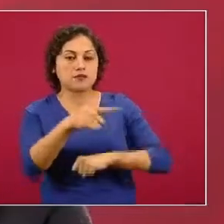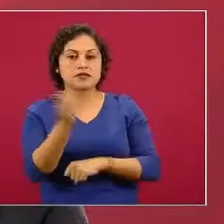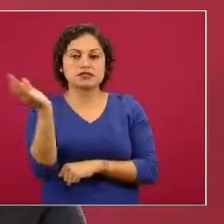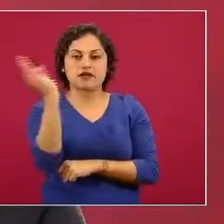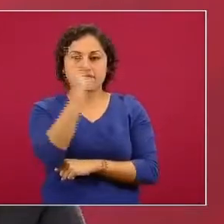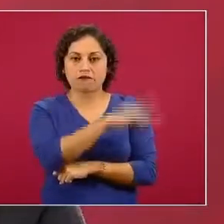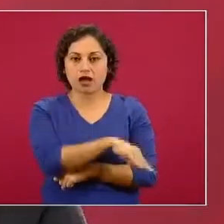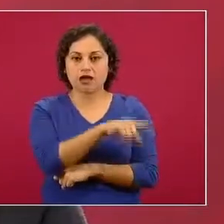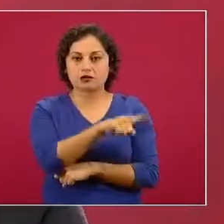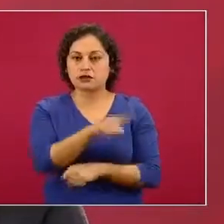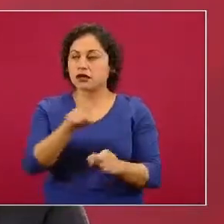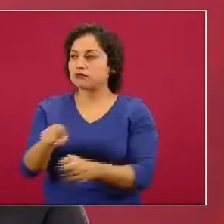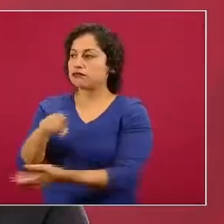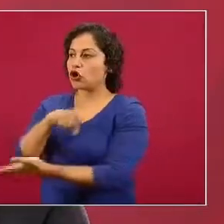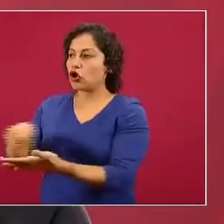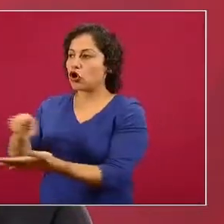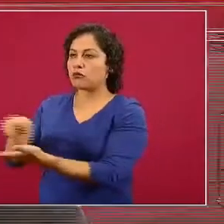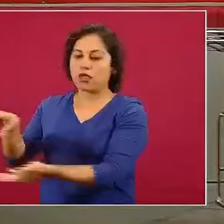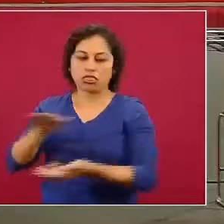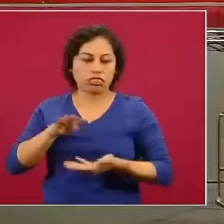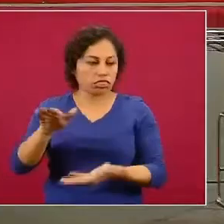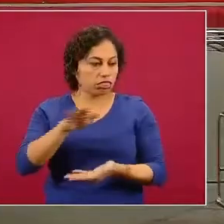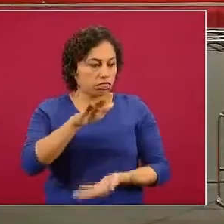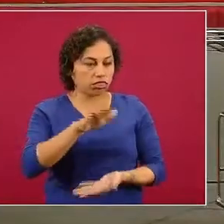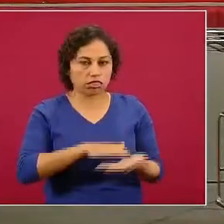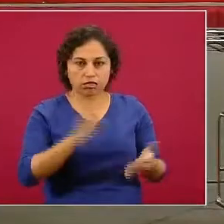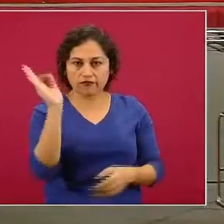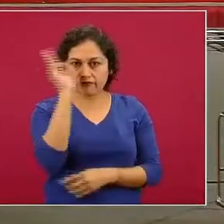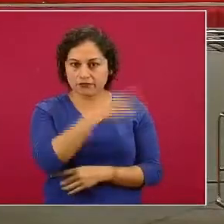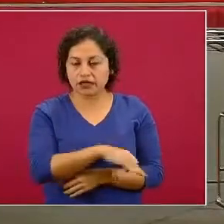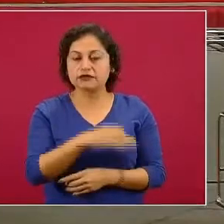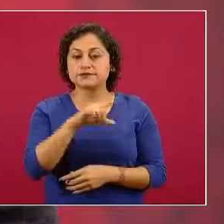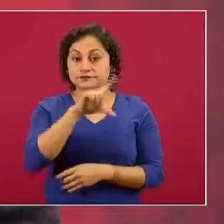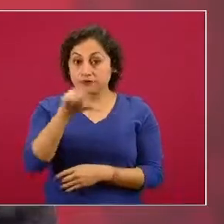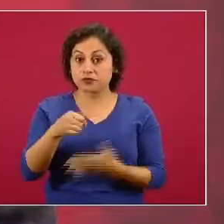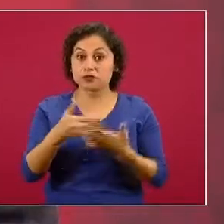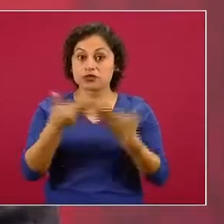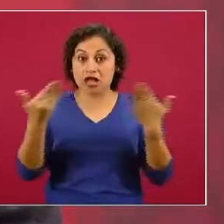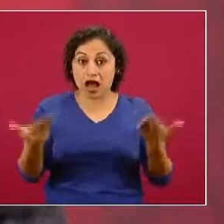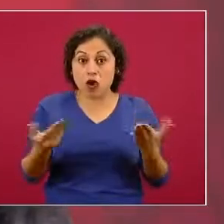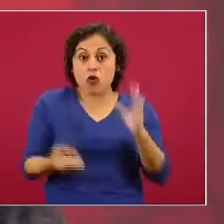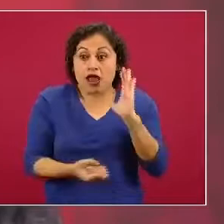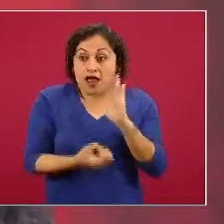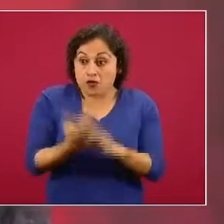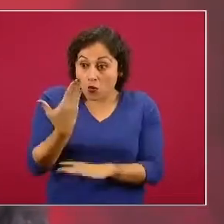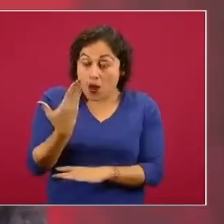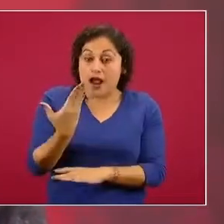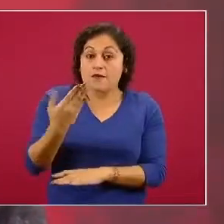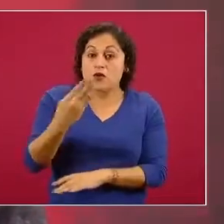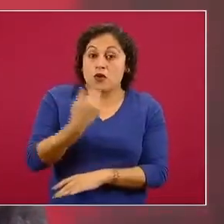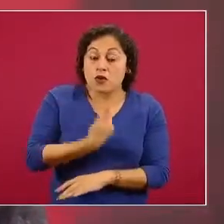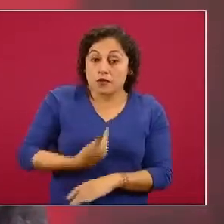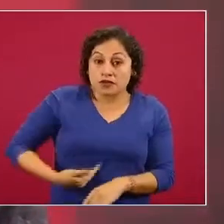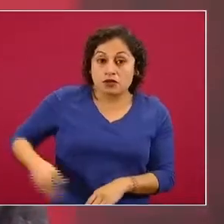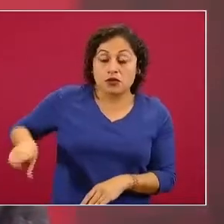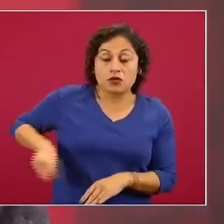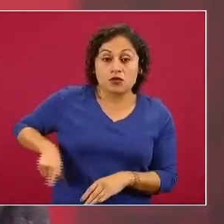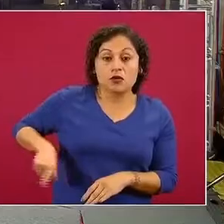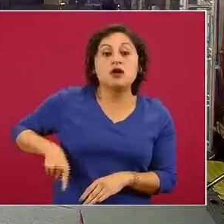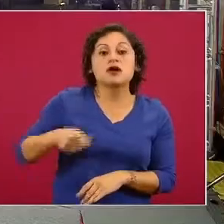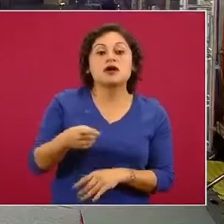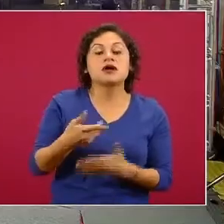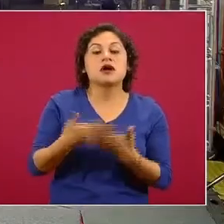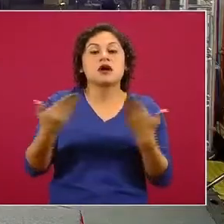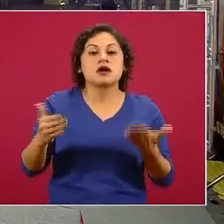no entregó apropiadamente las vacunas. Al entrar a este sexenio nos quedamos con un vacío de más de 1.500.000